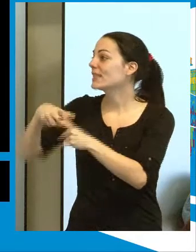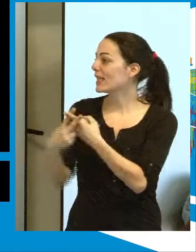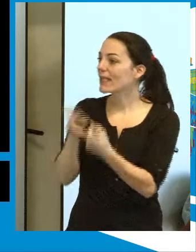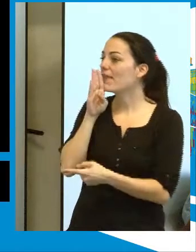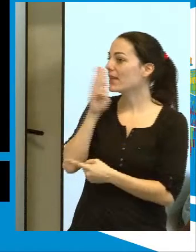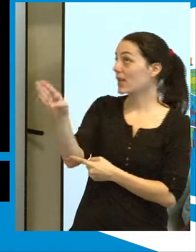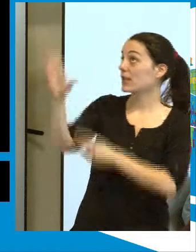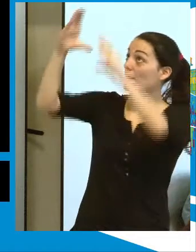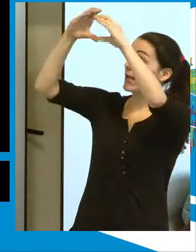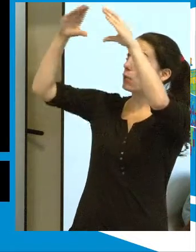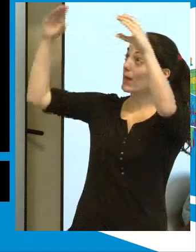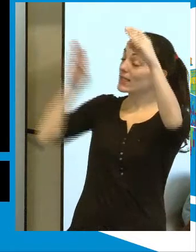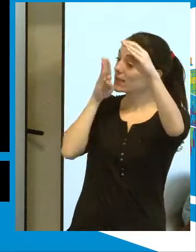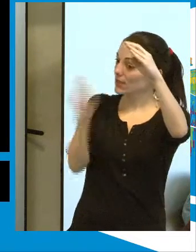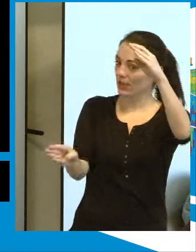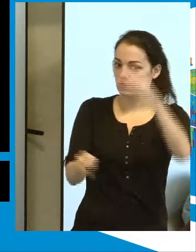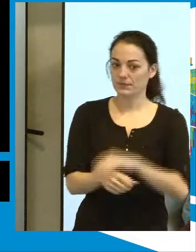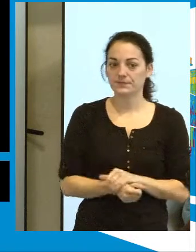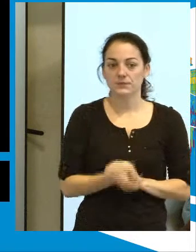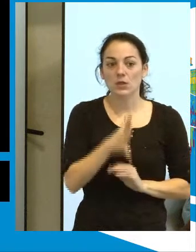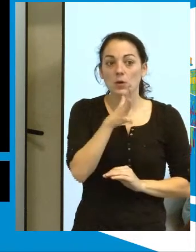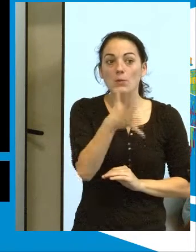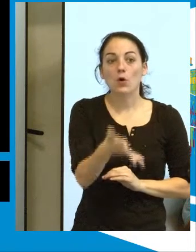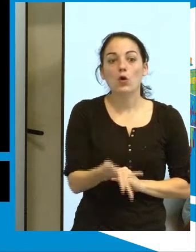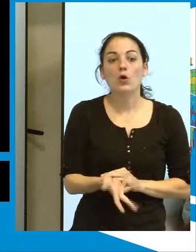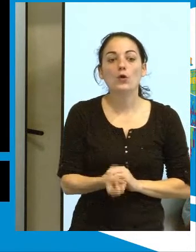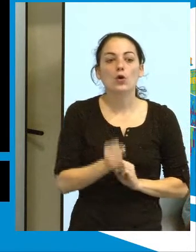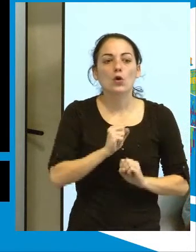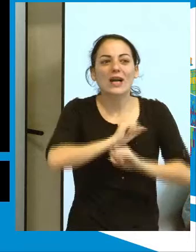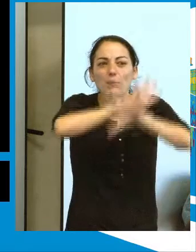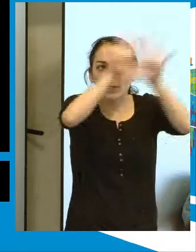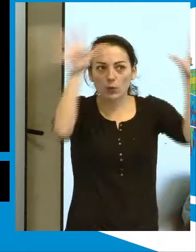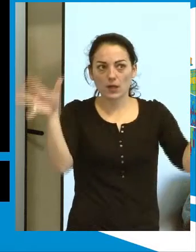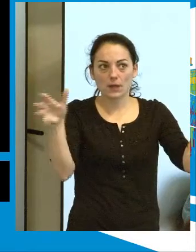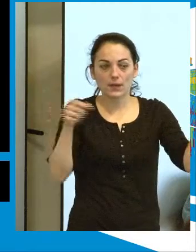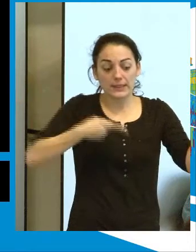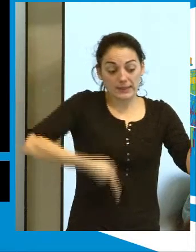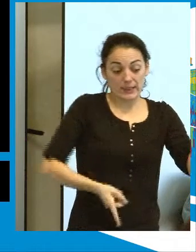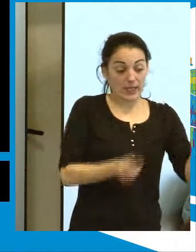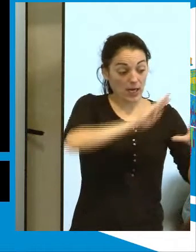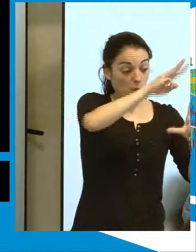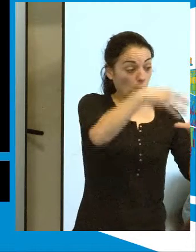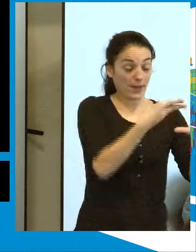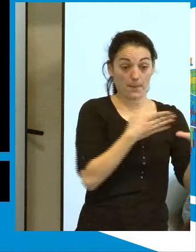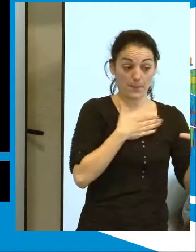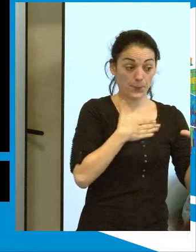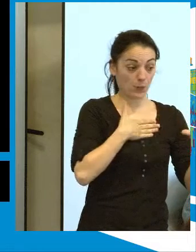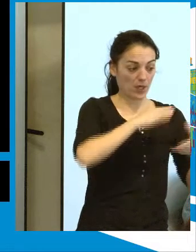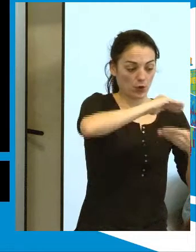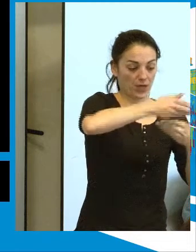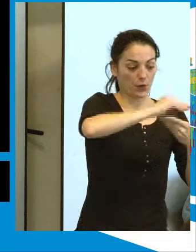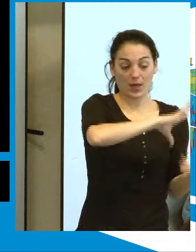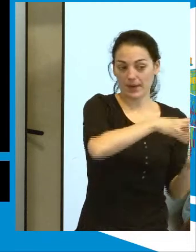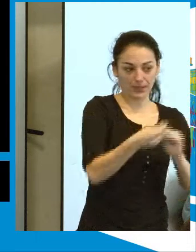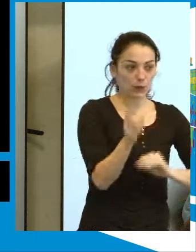desde la nube, ¿no? ¿Para qué? Pues sobre todo también por el tema de la ubicuidad, que sea la propia web y no tener un ordenador adaptado el